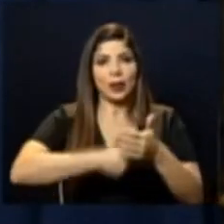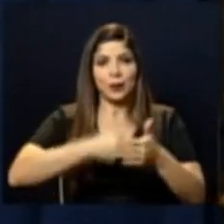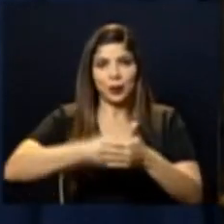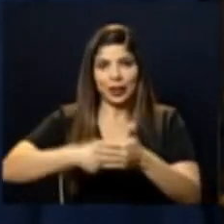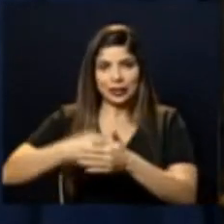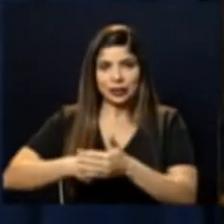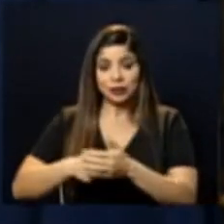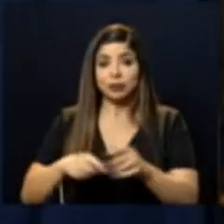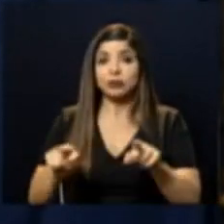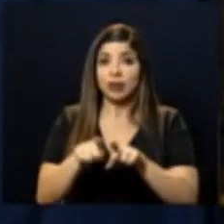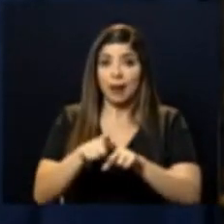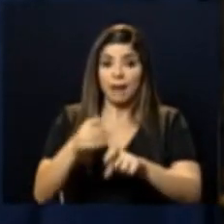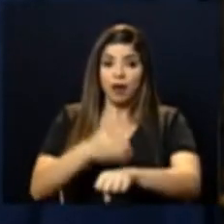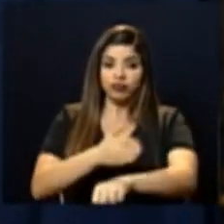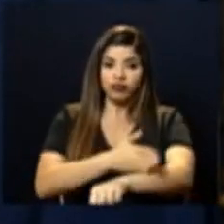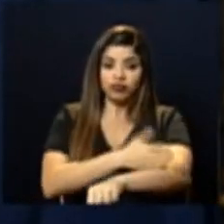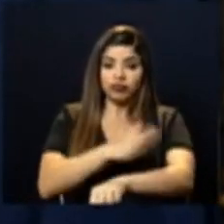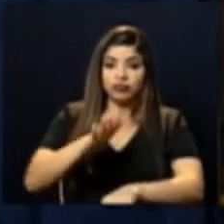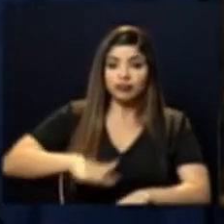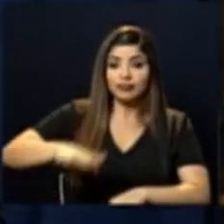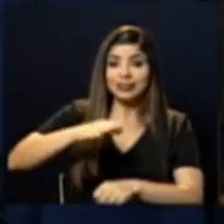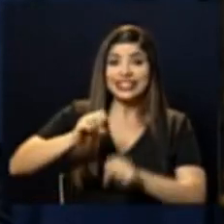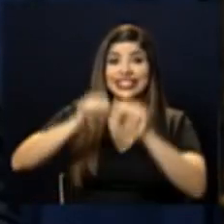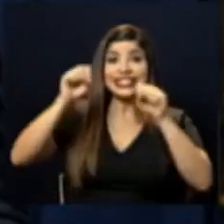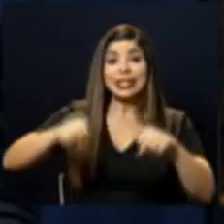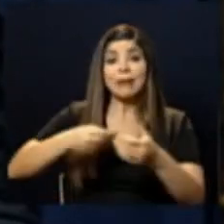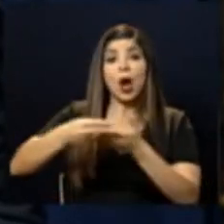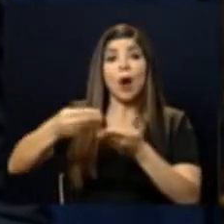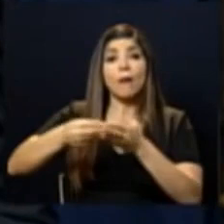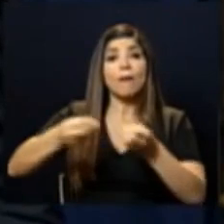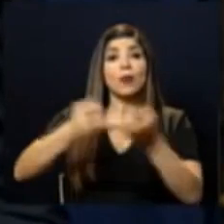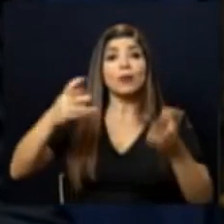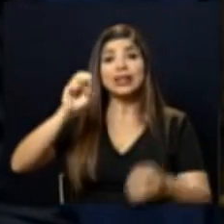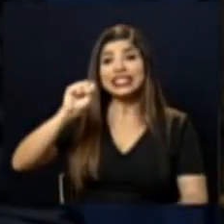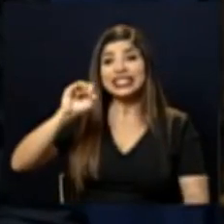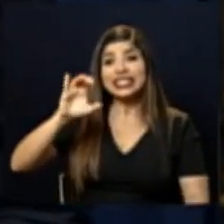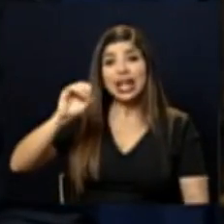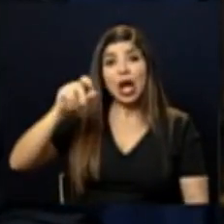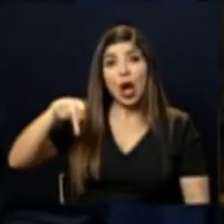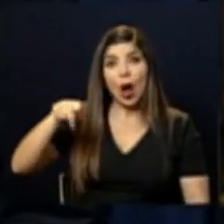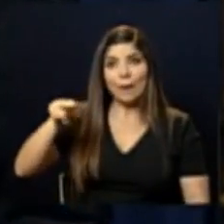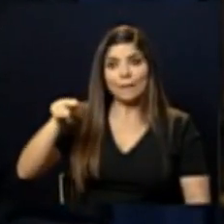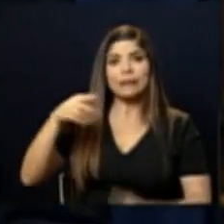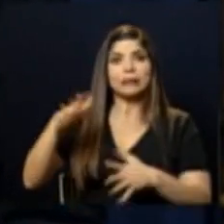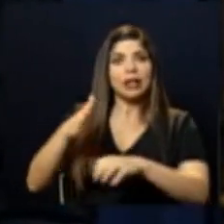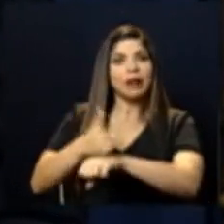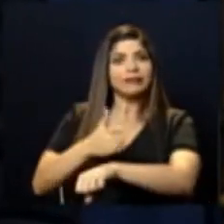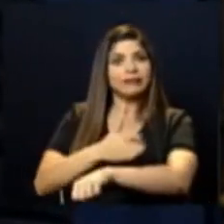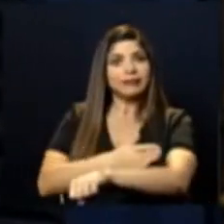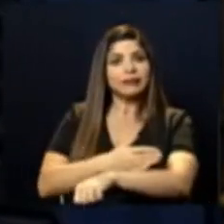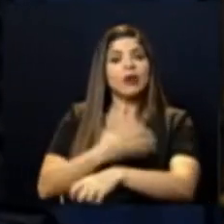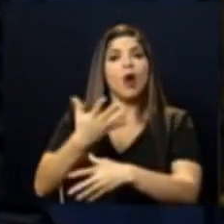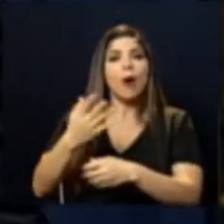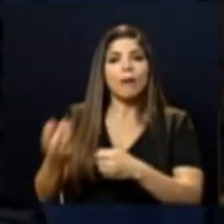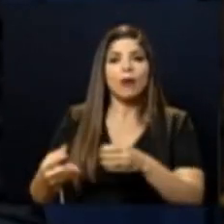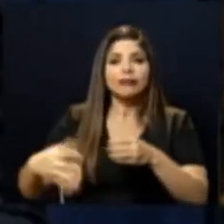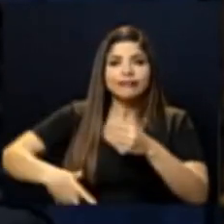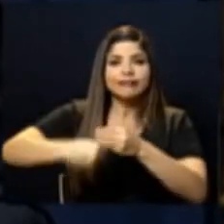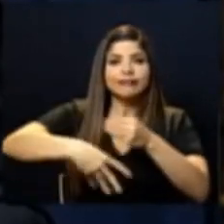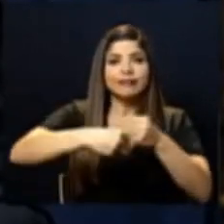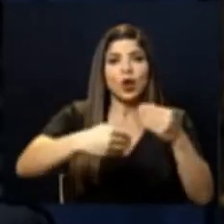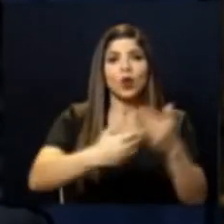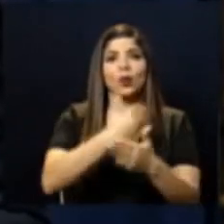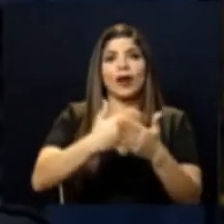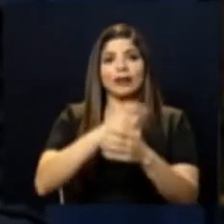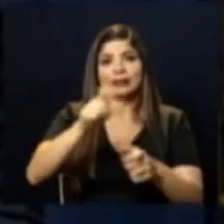el progreso en el sistema de compras públicas, el SICOP, con el avance y la incorporación de grandes